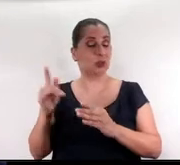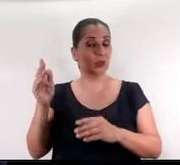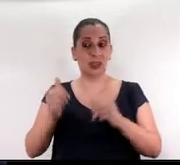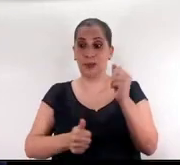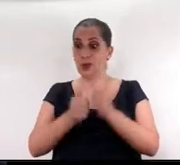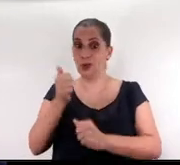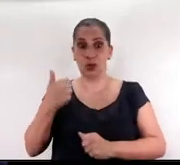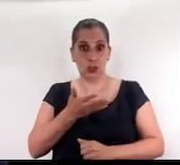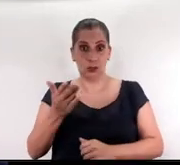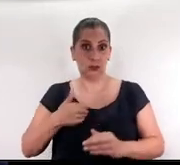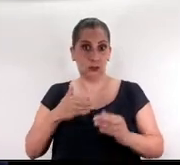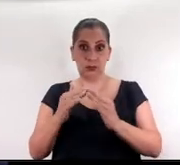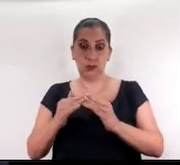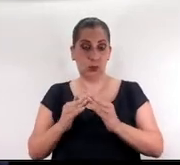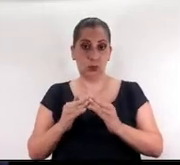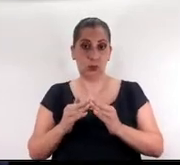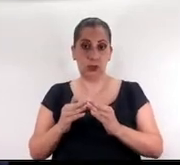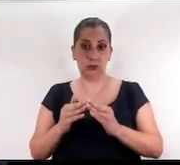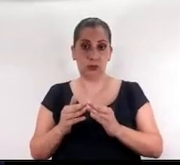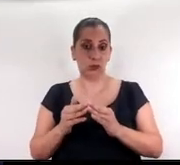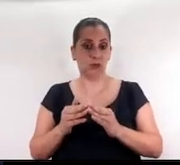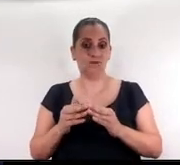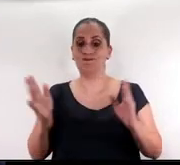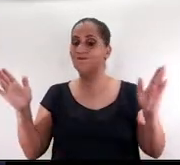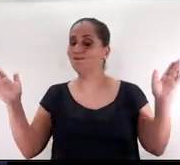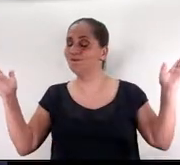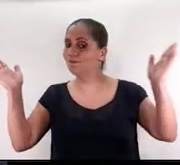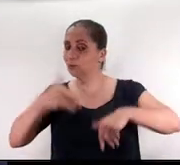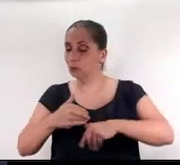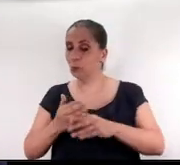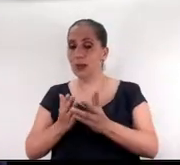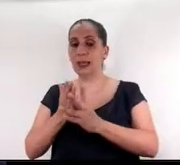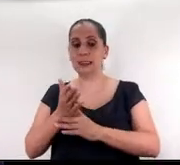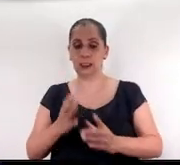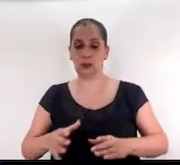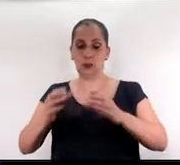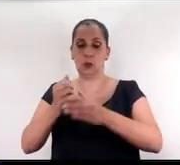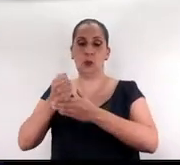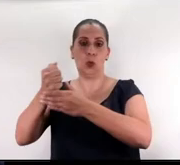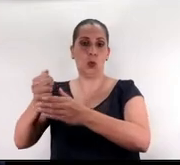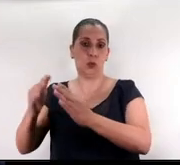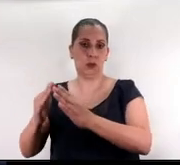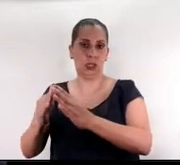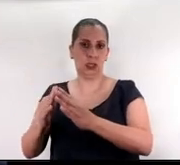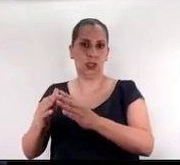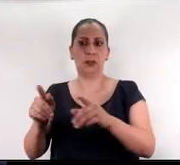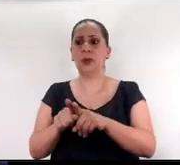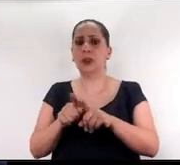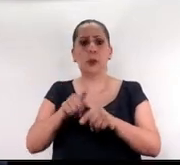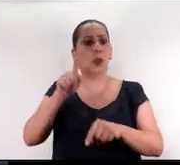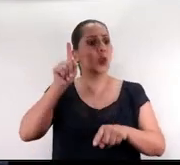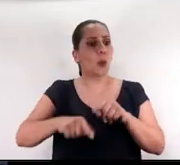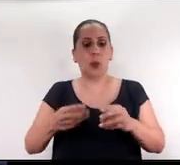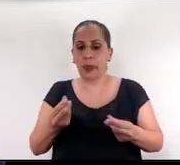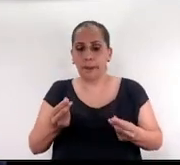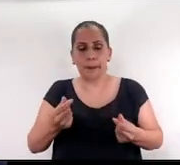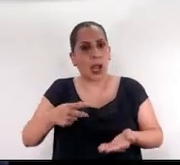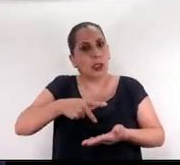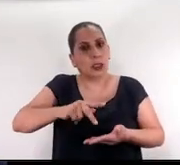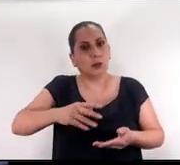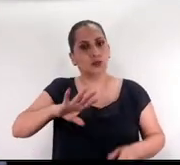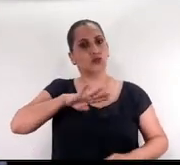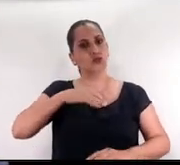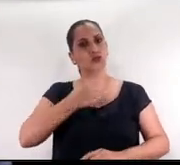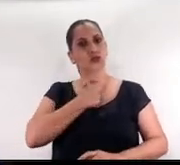nuestra población, por una parte no tiene acceso al bono de vivienda, pero tampoco tiene capacidad de pago, porque no está en los